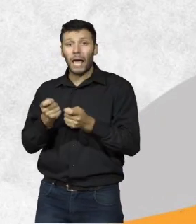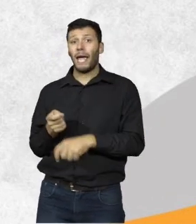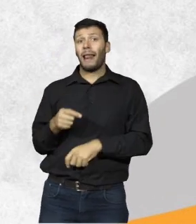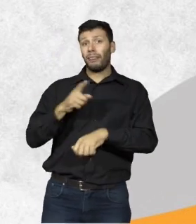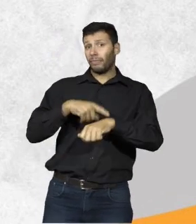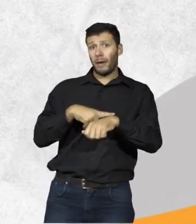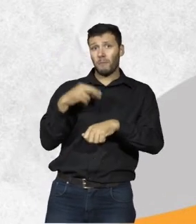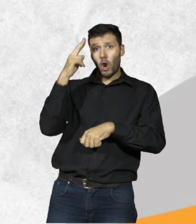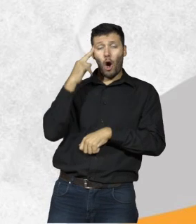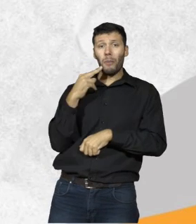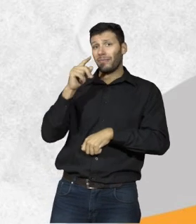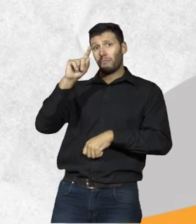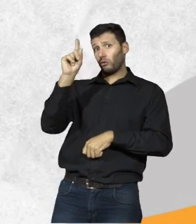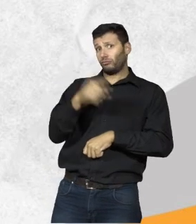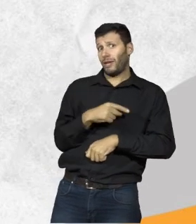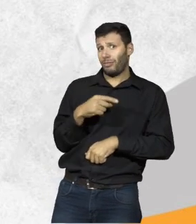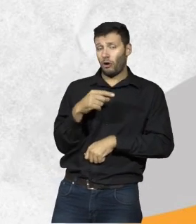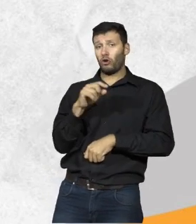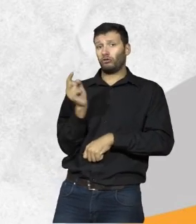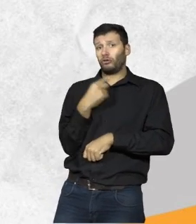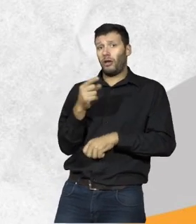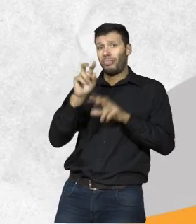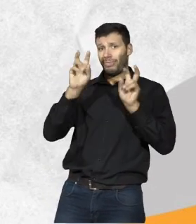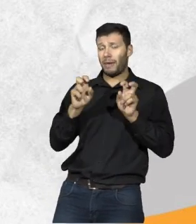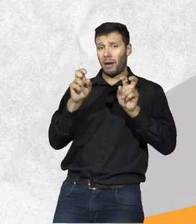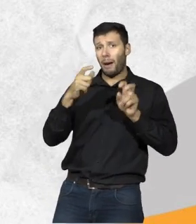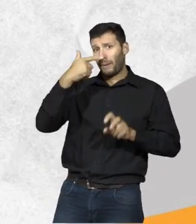es el tema petrolero, que está